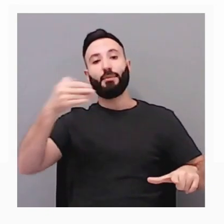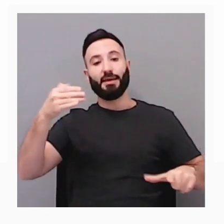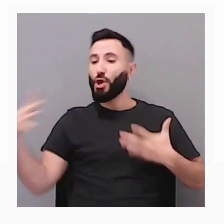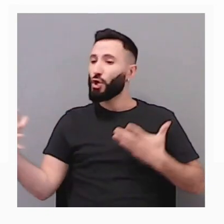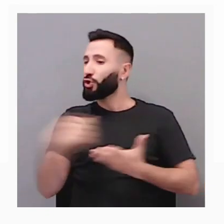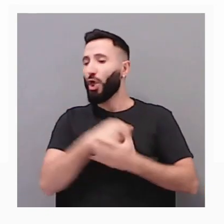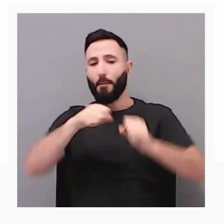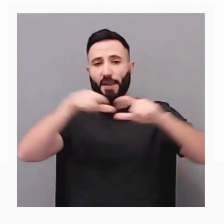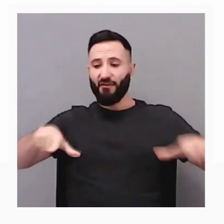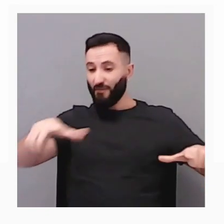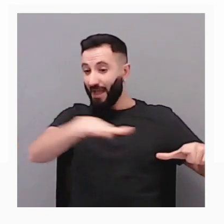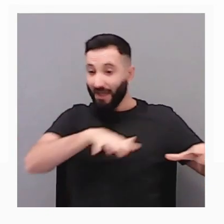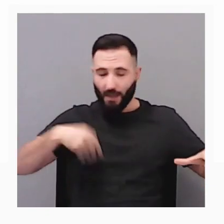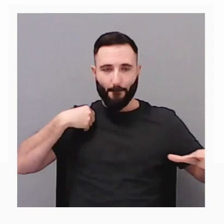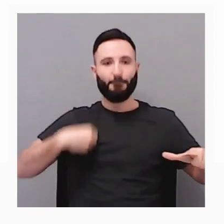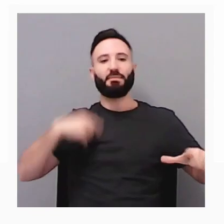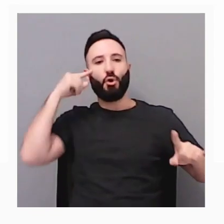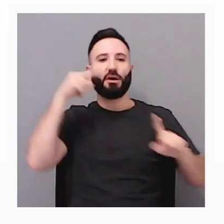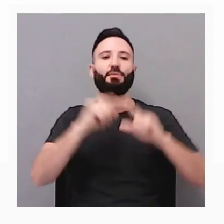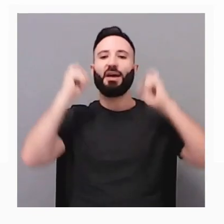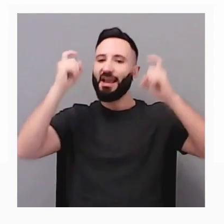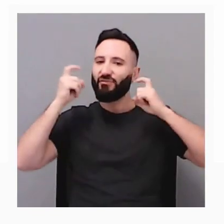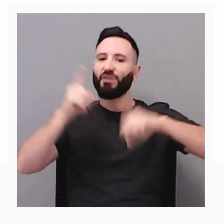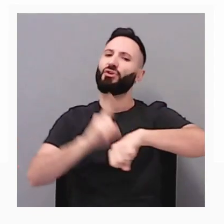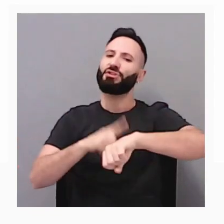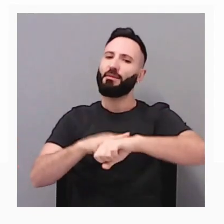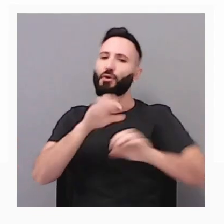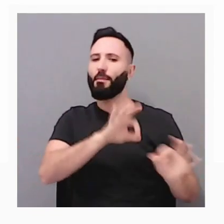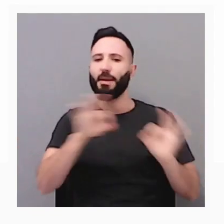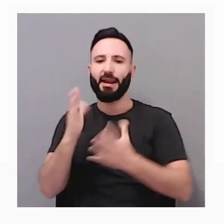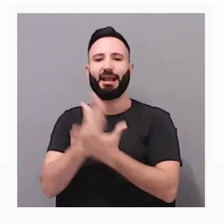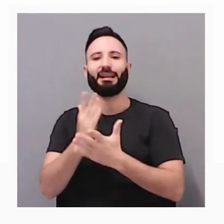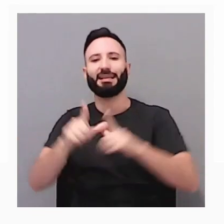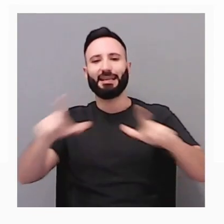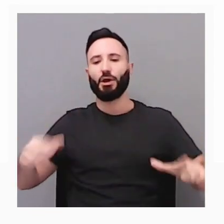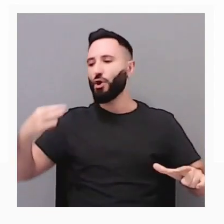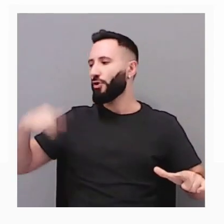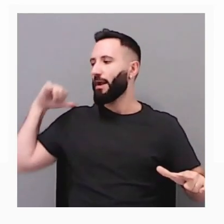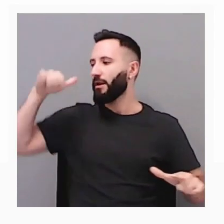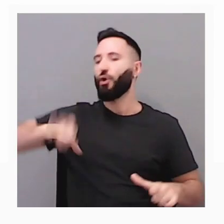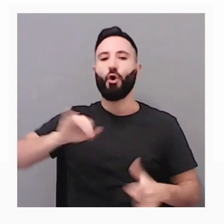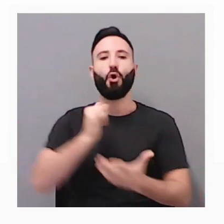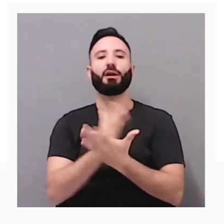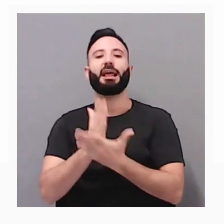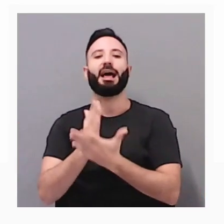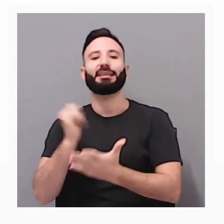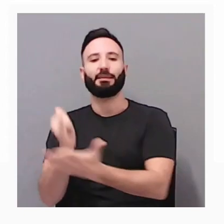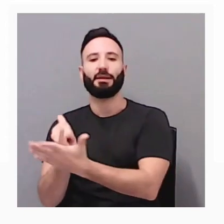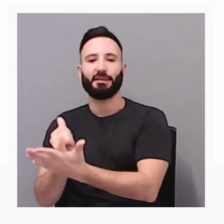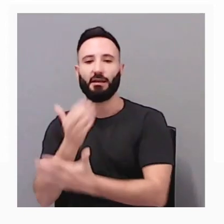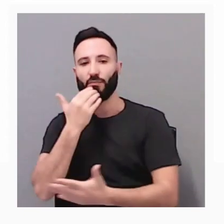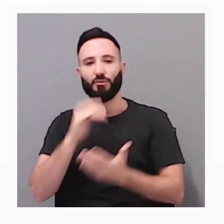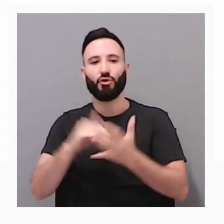el mismo sitio para que le dediquen el mismo esfuerzo y tiempo a preparar una clase tradicional que una clase experimental. Entonces, tenemos alineación